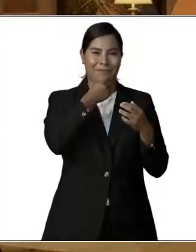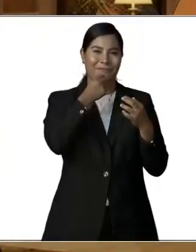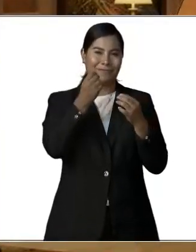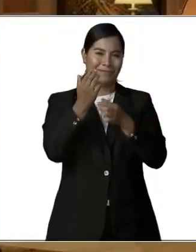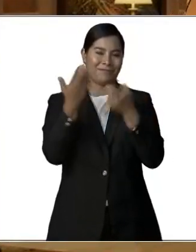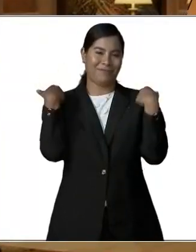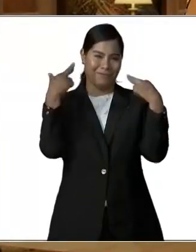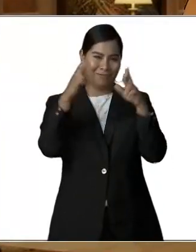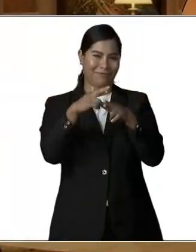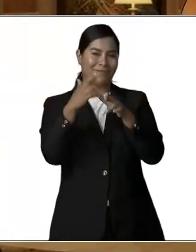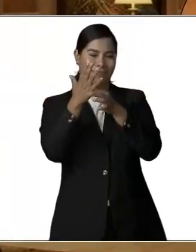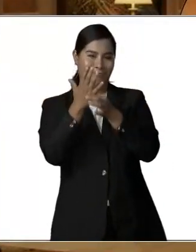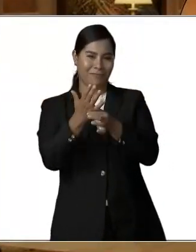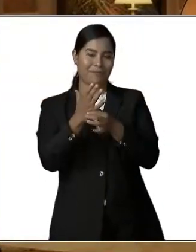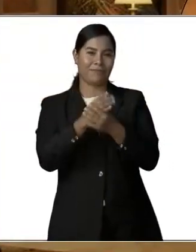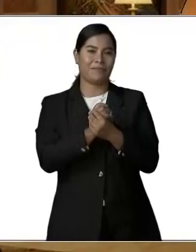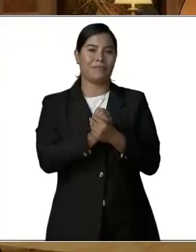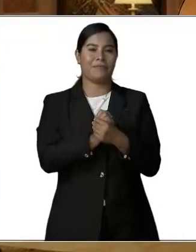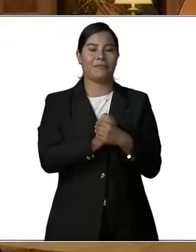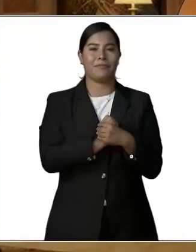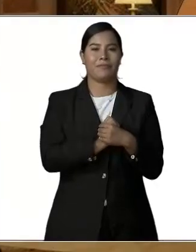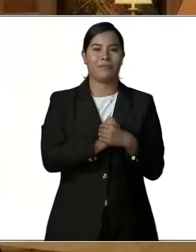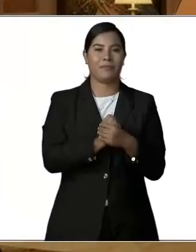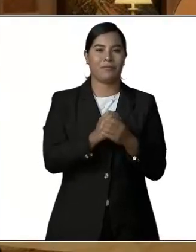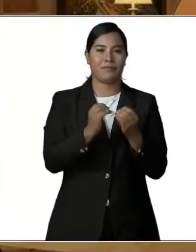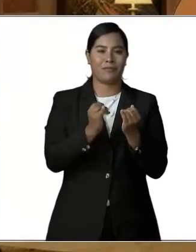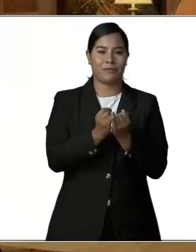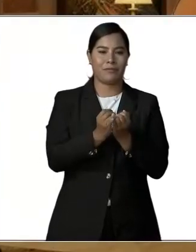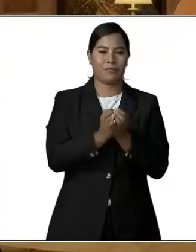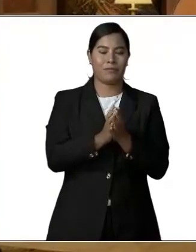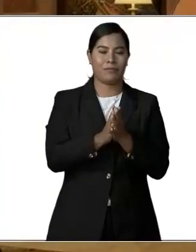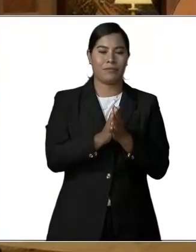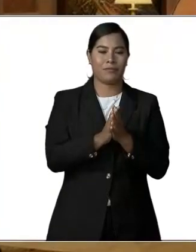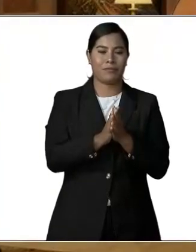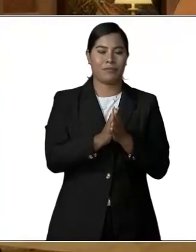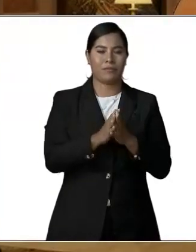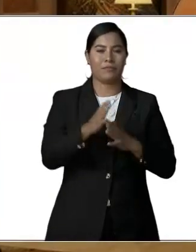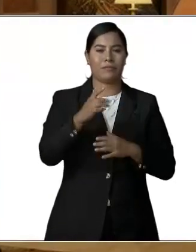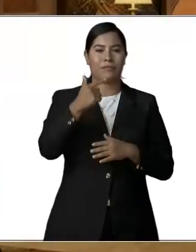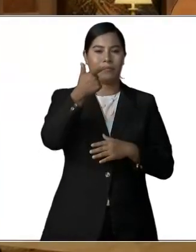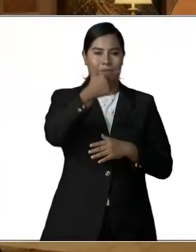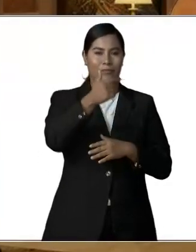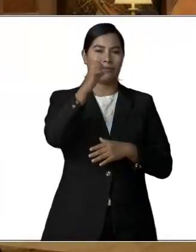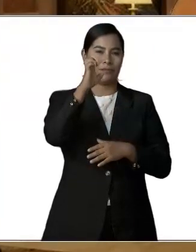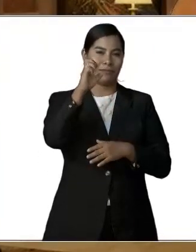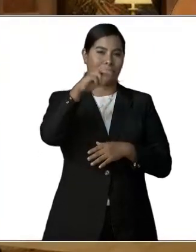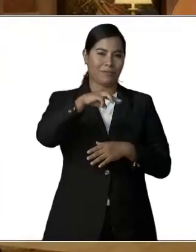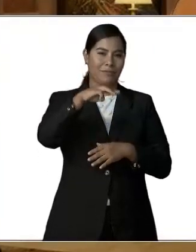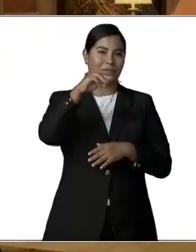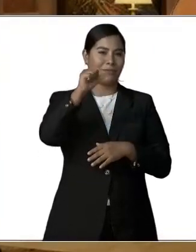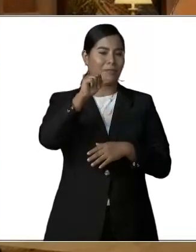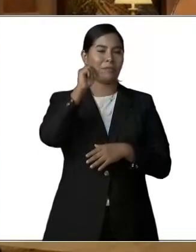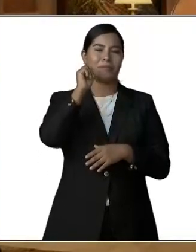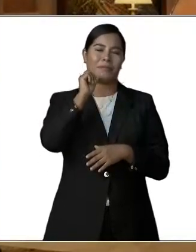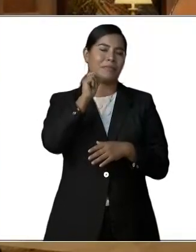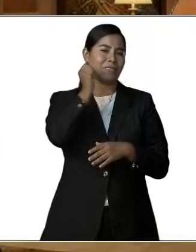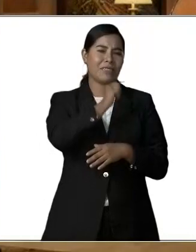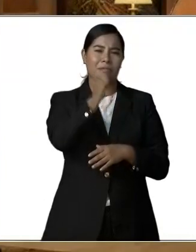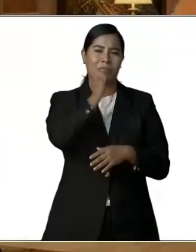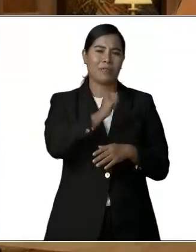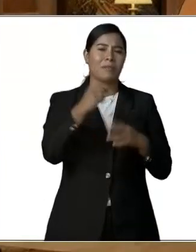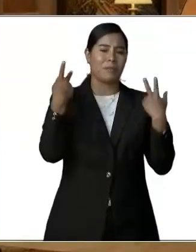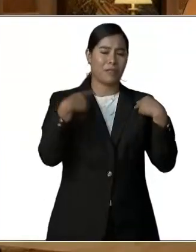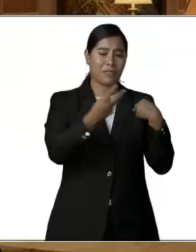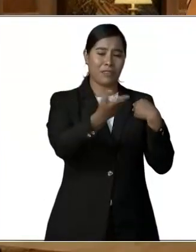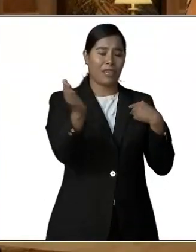las serenatas, ¿no? Y perdón. La de Lucho Cisneros, que es la de Gema, ¿no? Ah, también. Siempre te la piden y me dicen a mí, oye, ¿cuántas veces la has